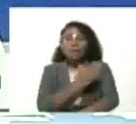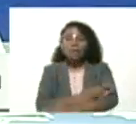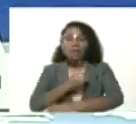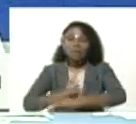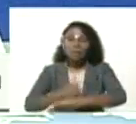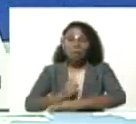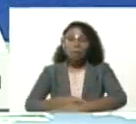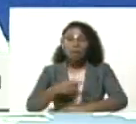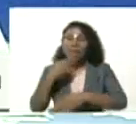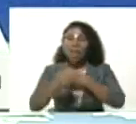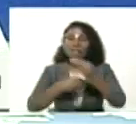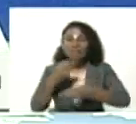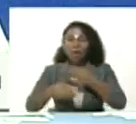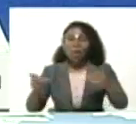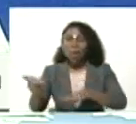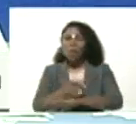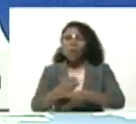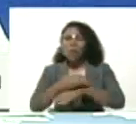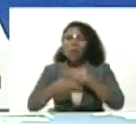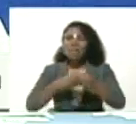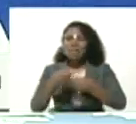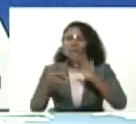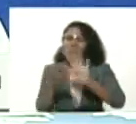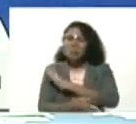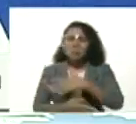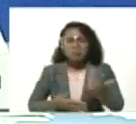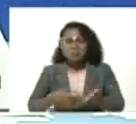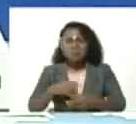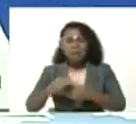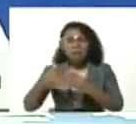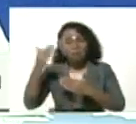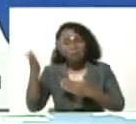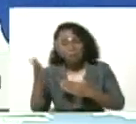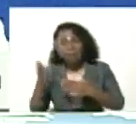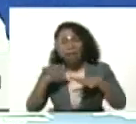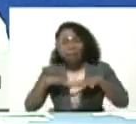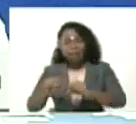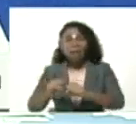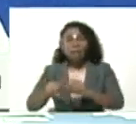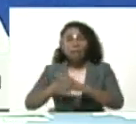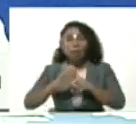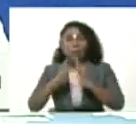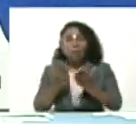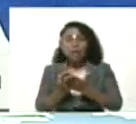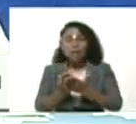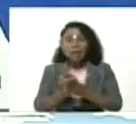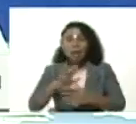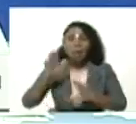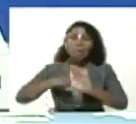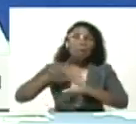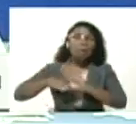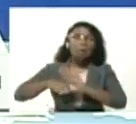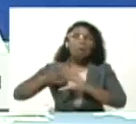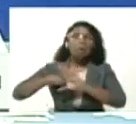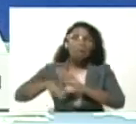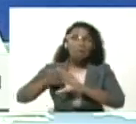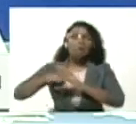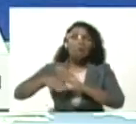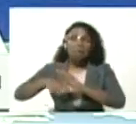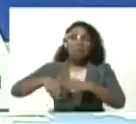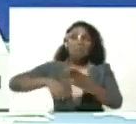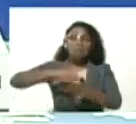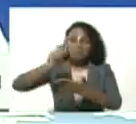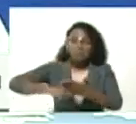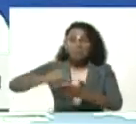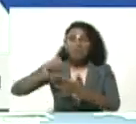¿Y a qué se dedicaron los gobiernos de Occidente, del capitalismo mundial? A hablar, firmar papeles,